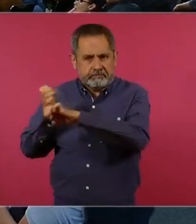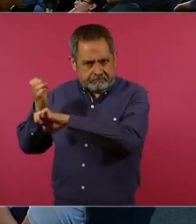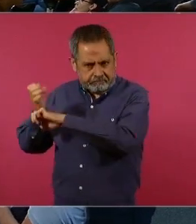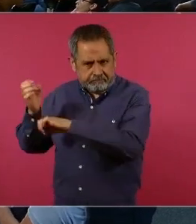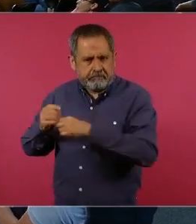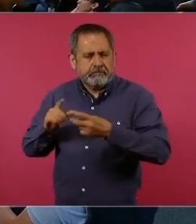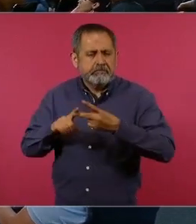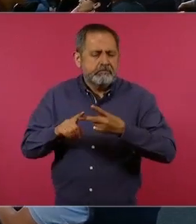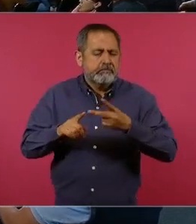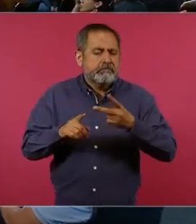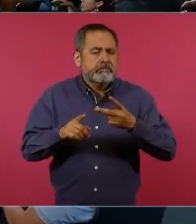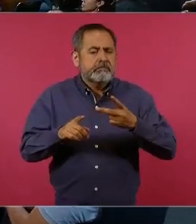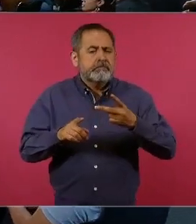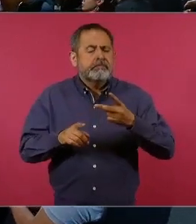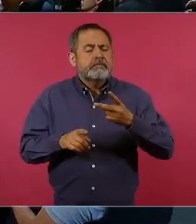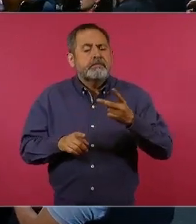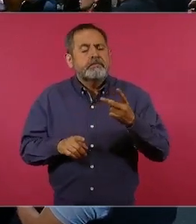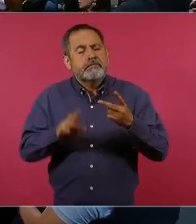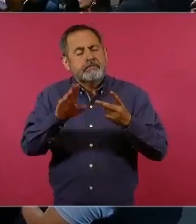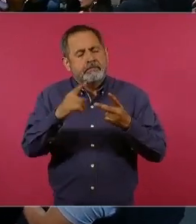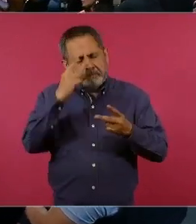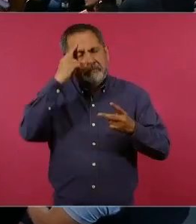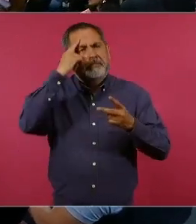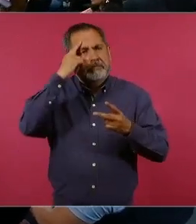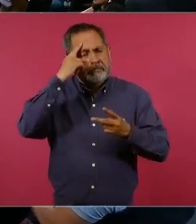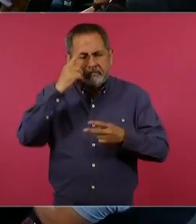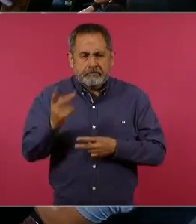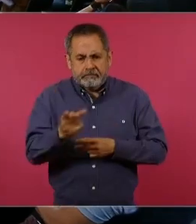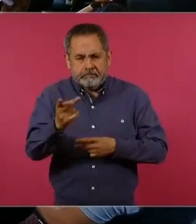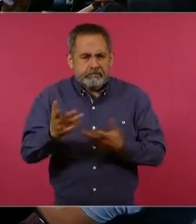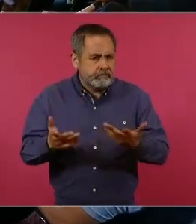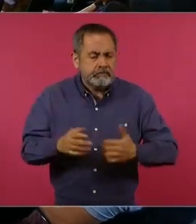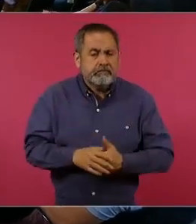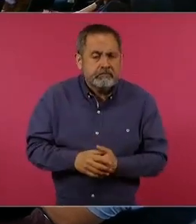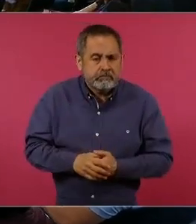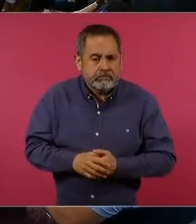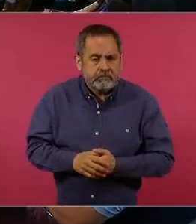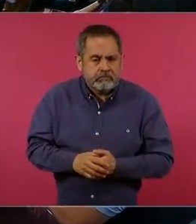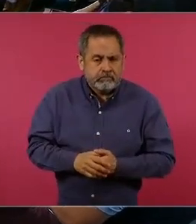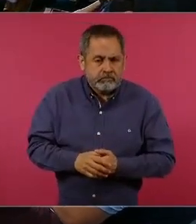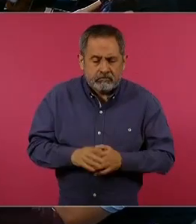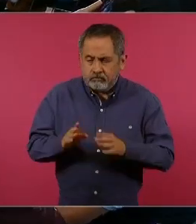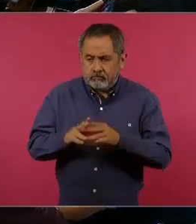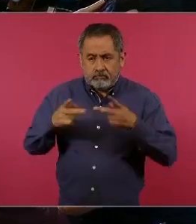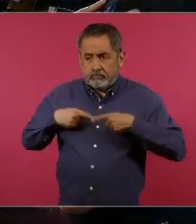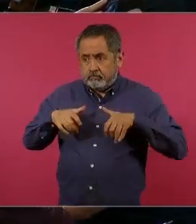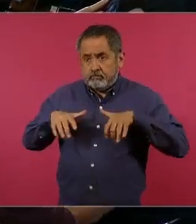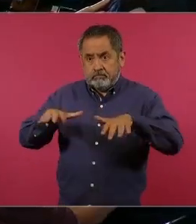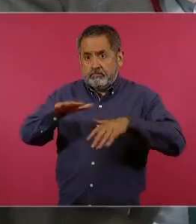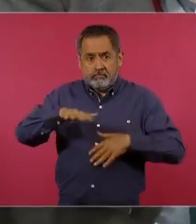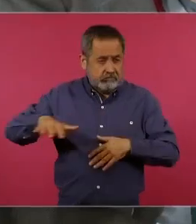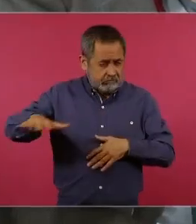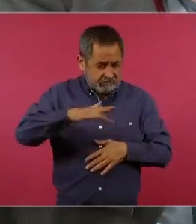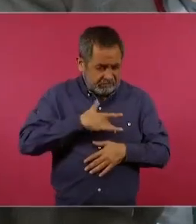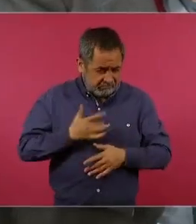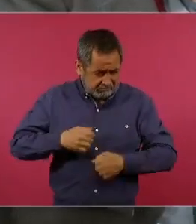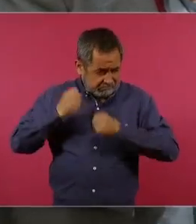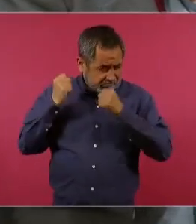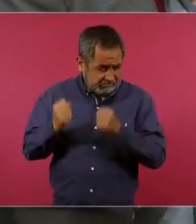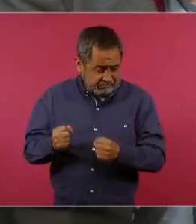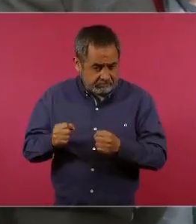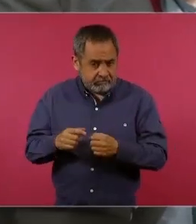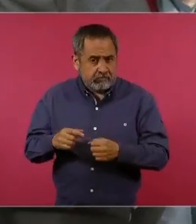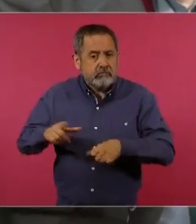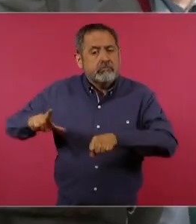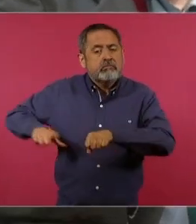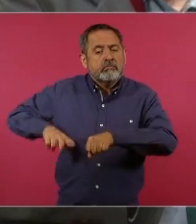sobre diferentes temas, ¿no? Y nos surge esta pregunta de qué garantía se le podría quedar al pueblo de México de que los